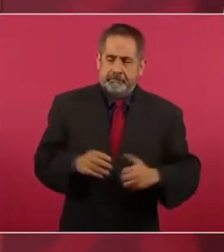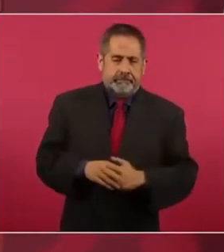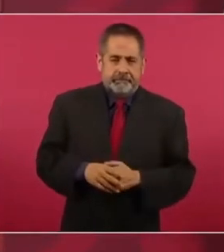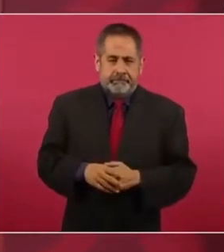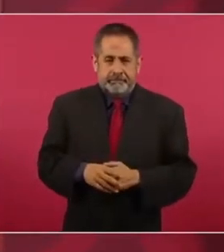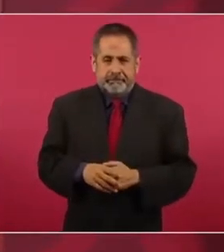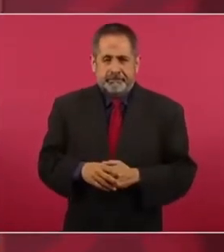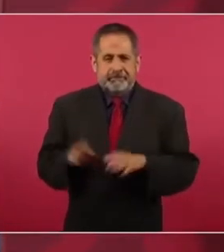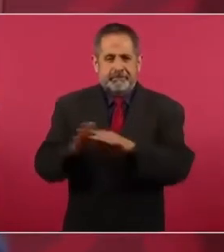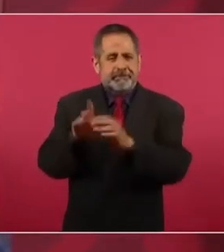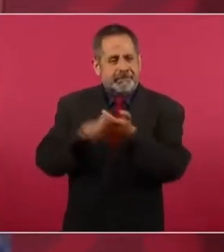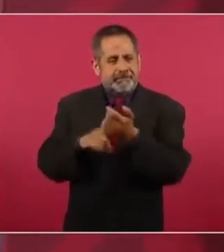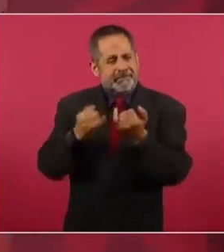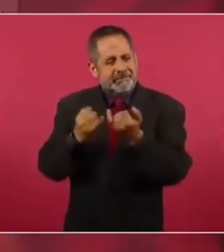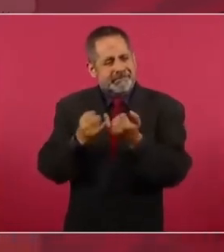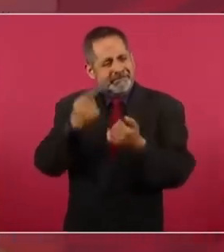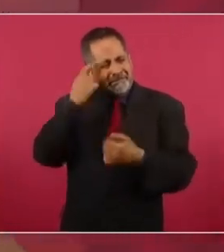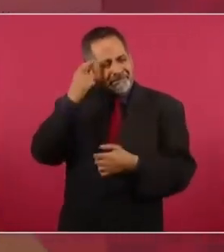sino también con la pensión